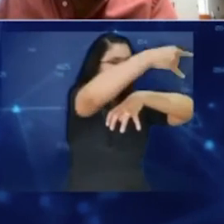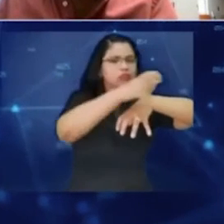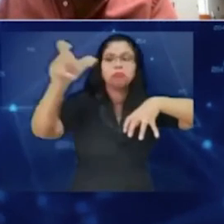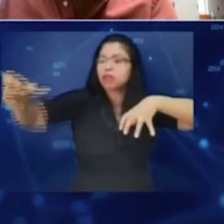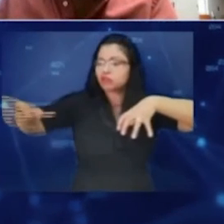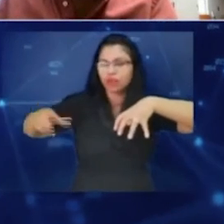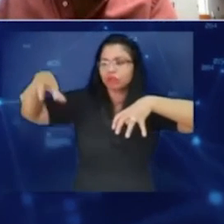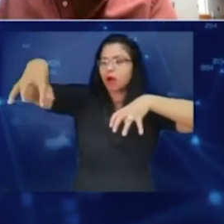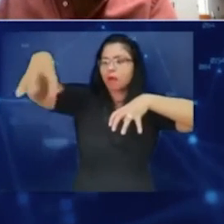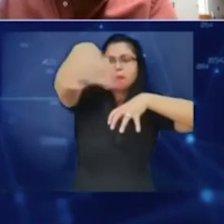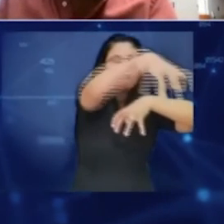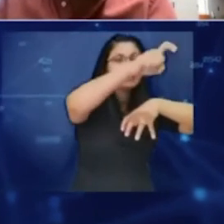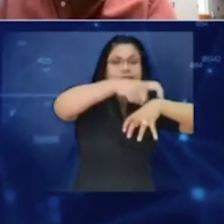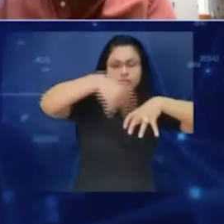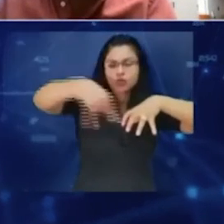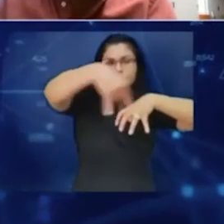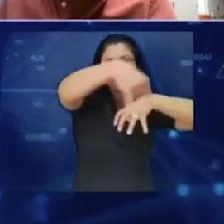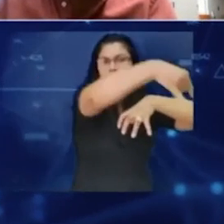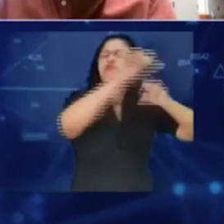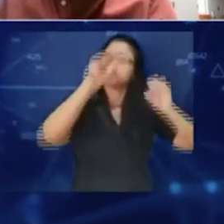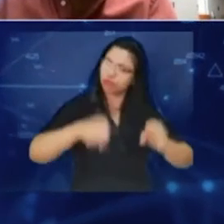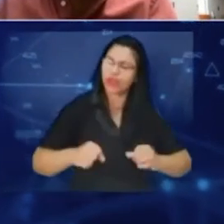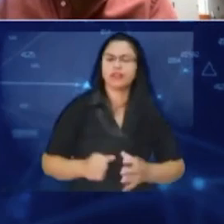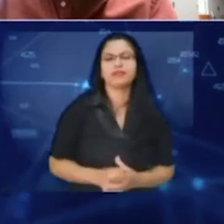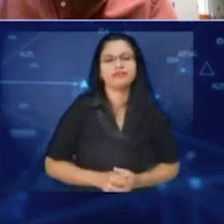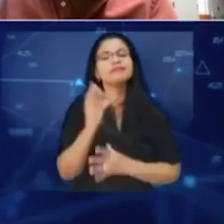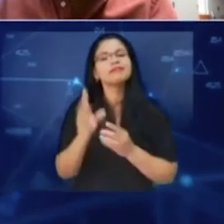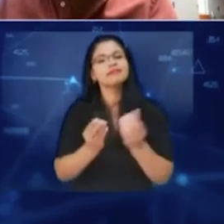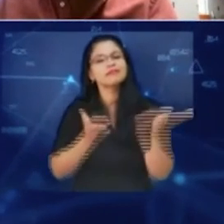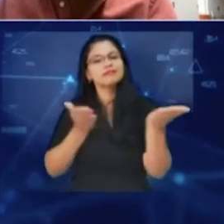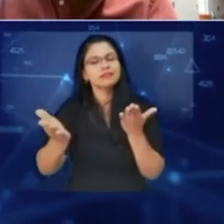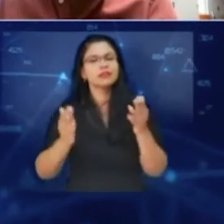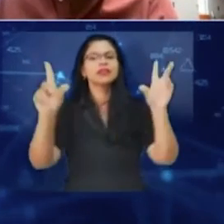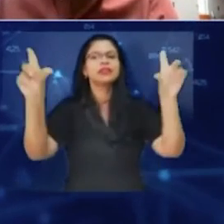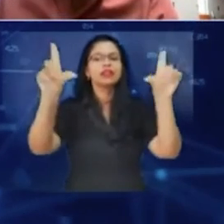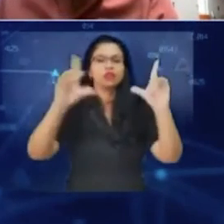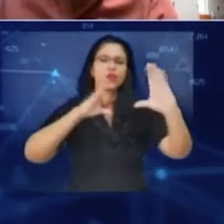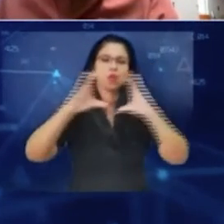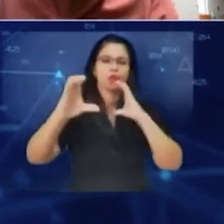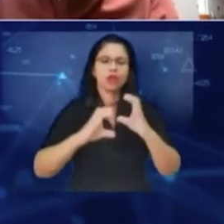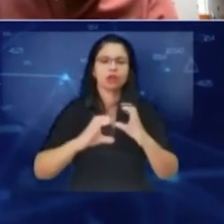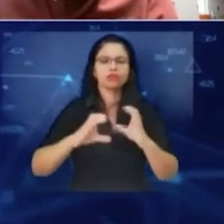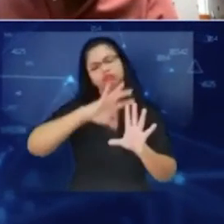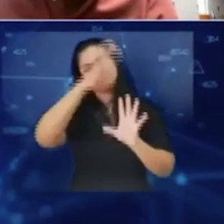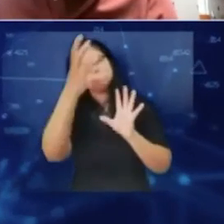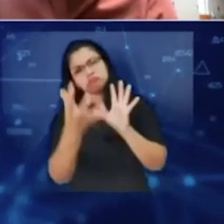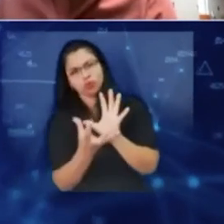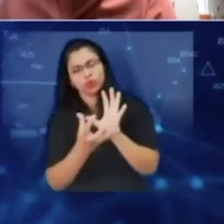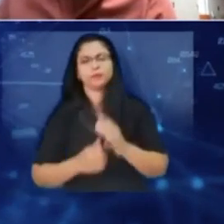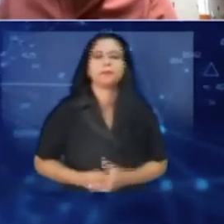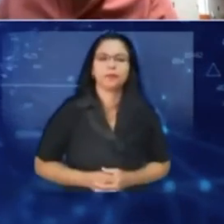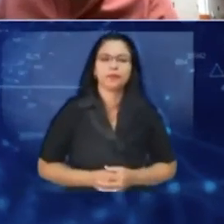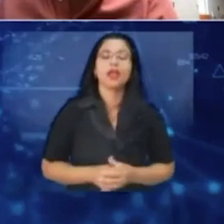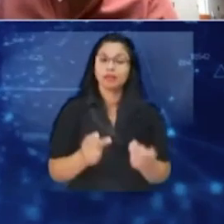de usuarios, ¿no? Desde residenciales hasta cuestiones de telecomunicaciones y transportes. Voy rápido porque sé que tenemos poco